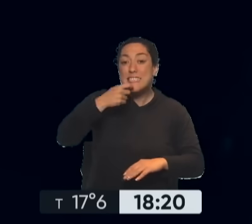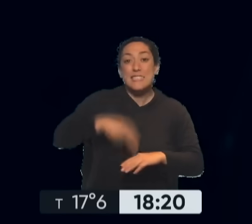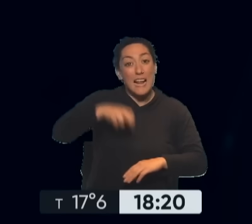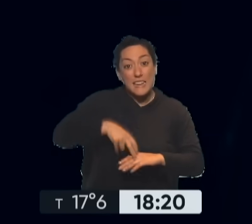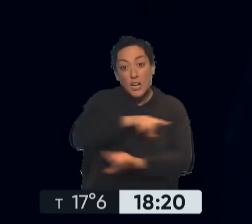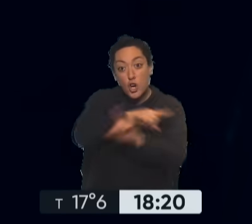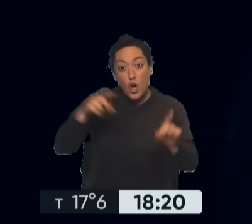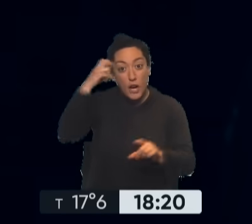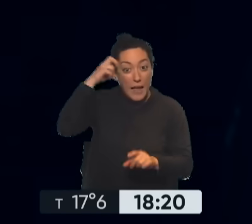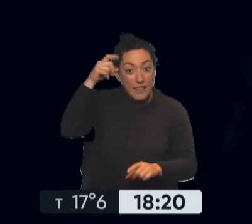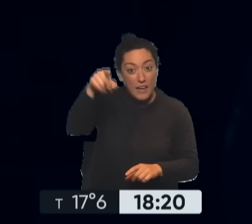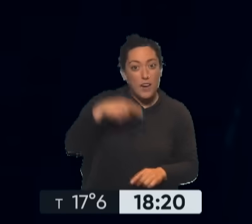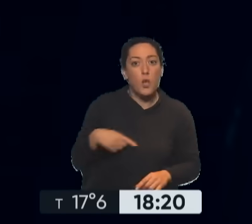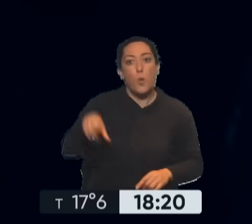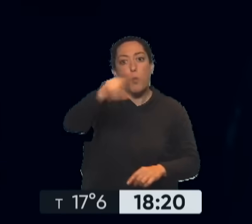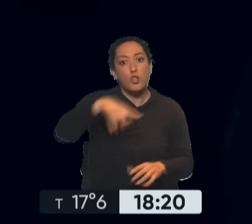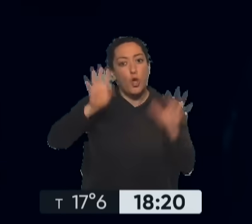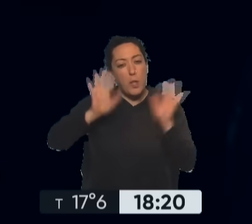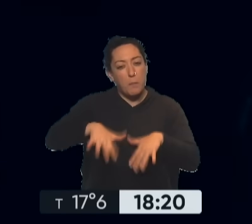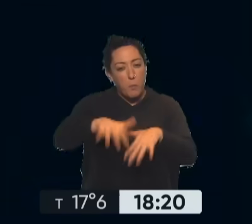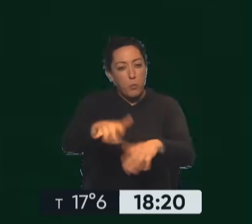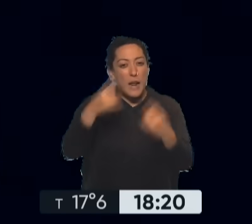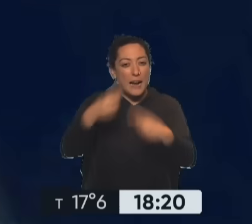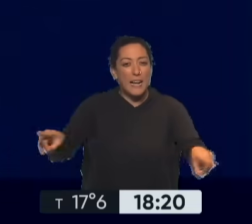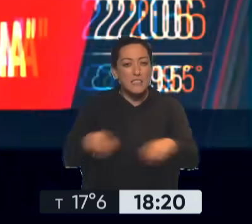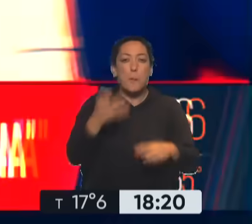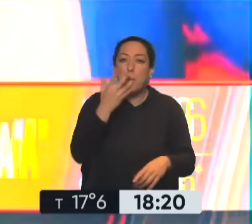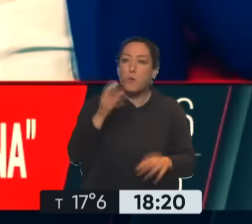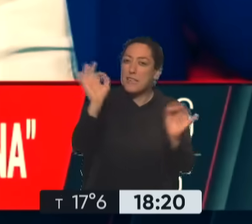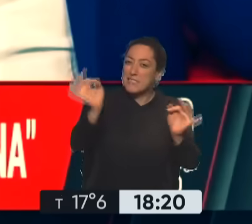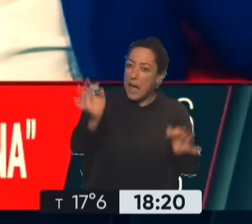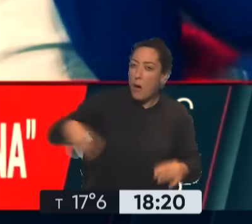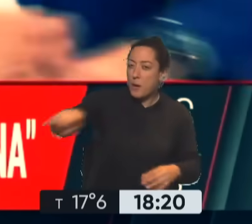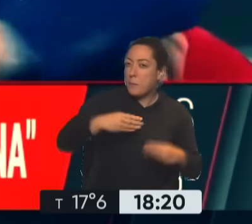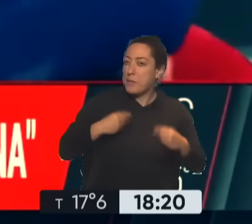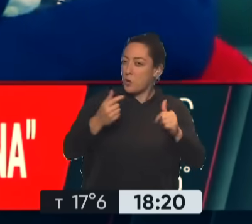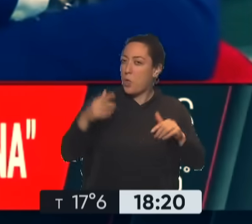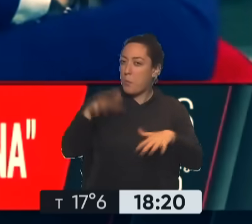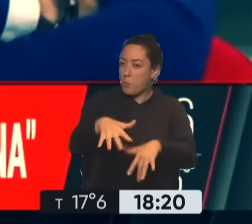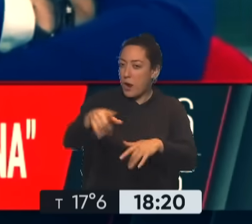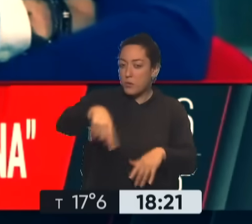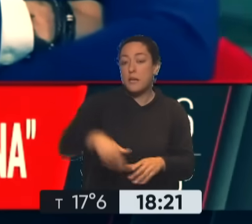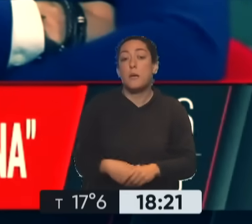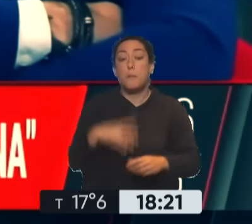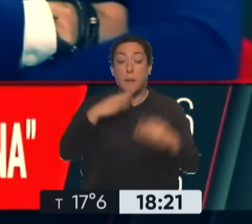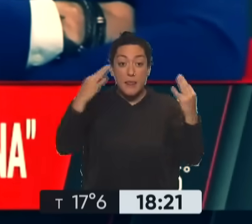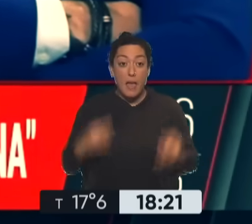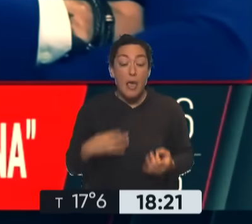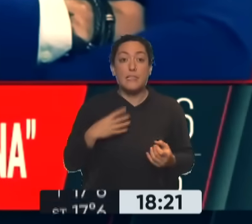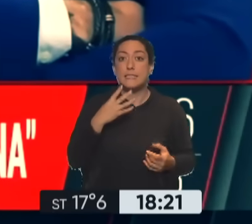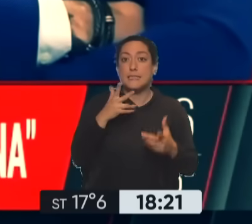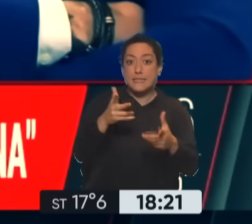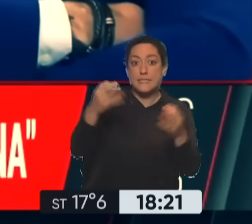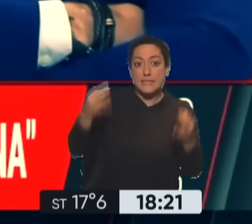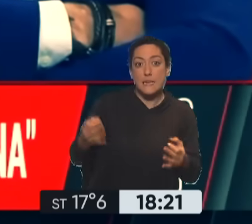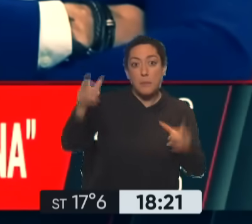En el fondo tienen algo de espíritu populista, como saben las canciones que me gustan, ¿eh? De hecho, me parecen mucho más nobles y sinceros los radicales